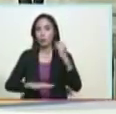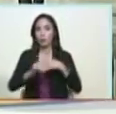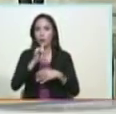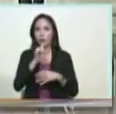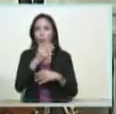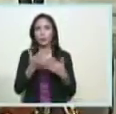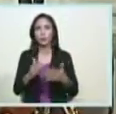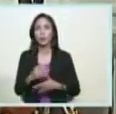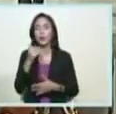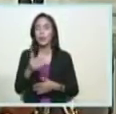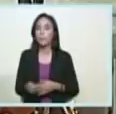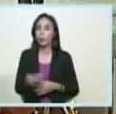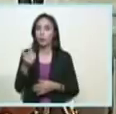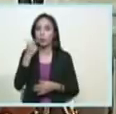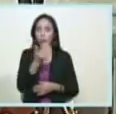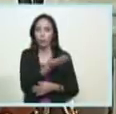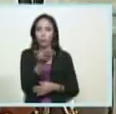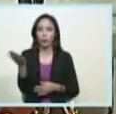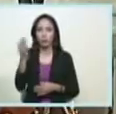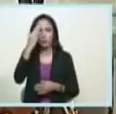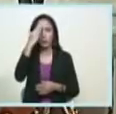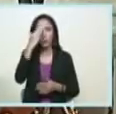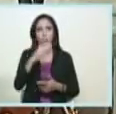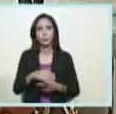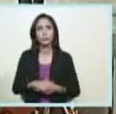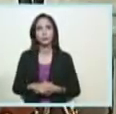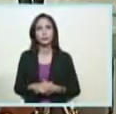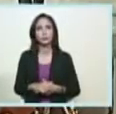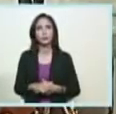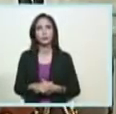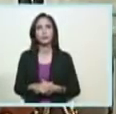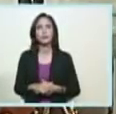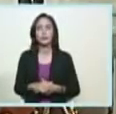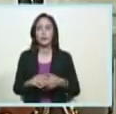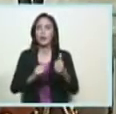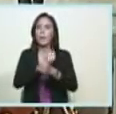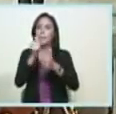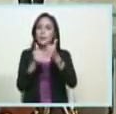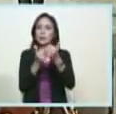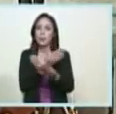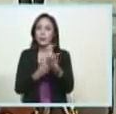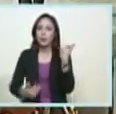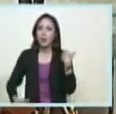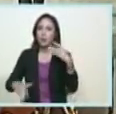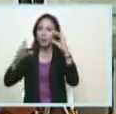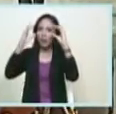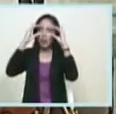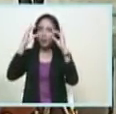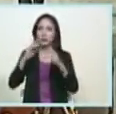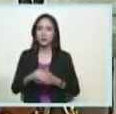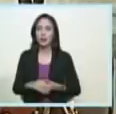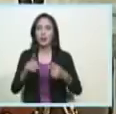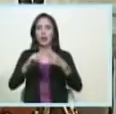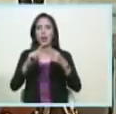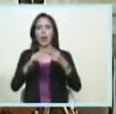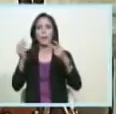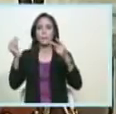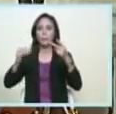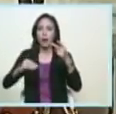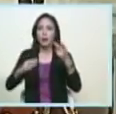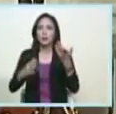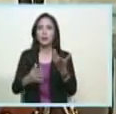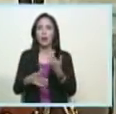algo muy importante la vicepresidente ejecutiva el ministro